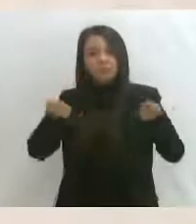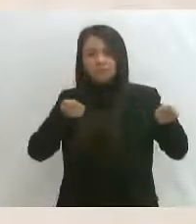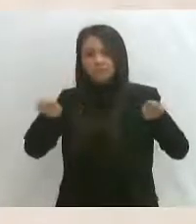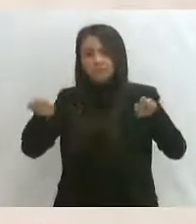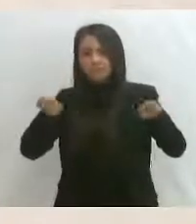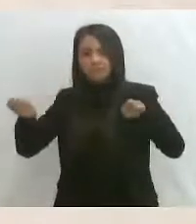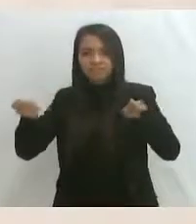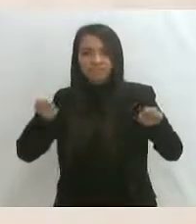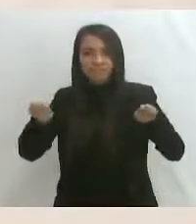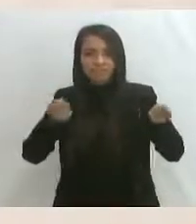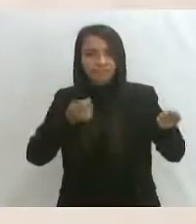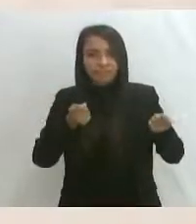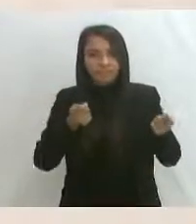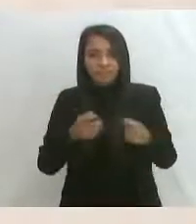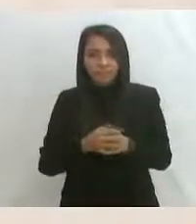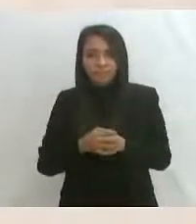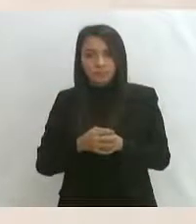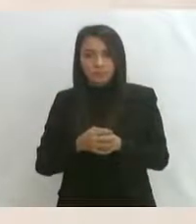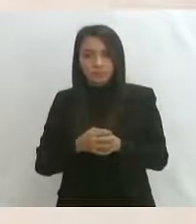Política